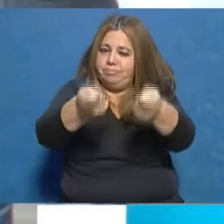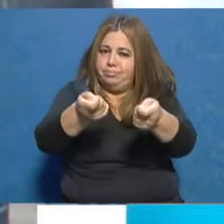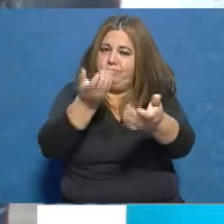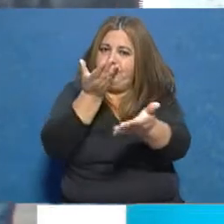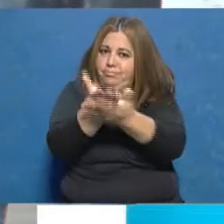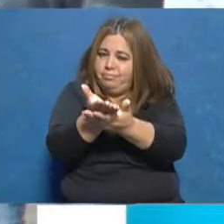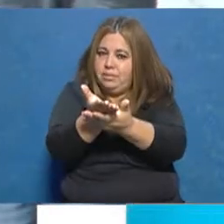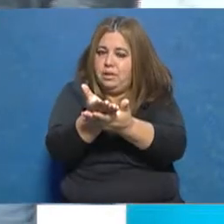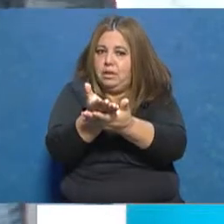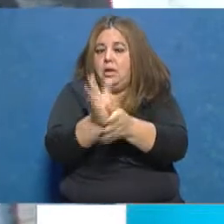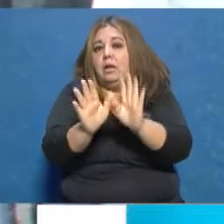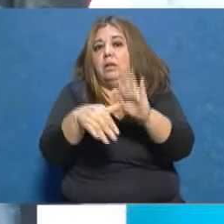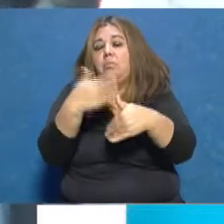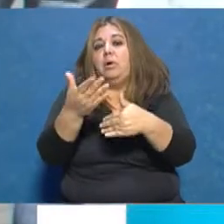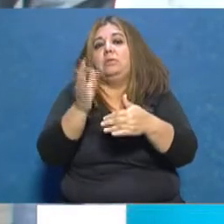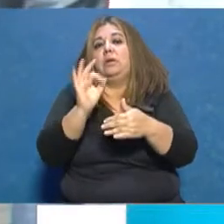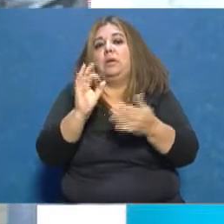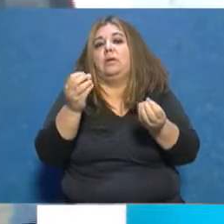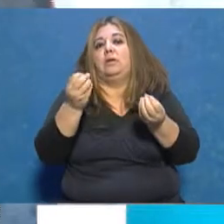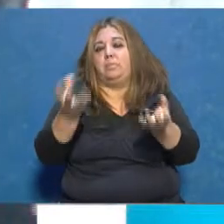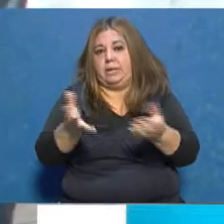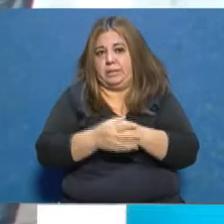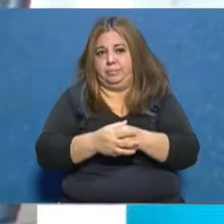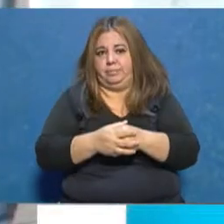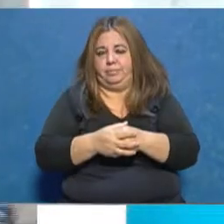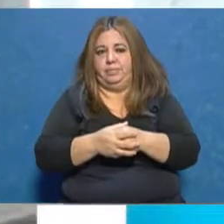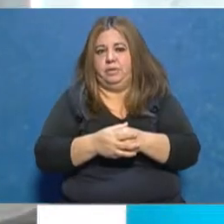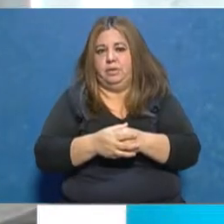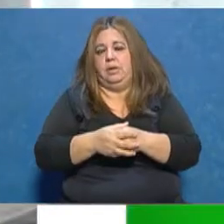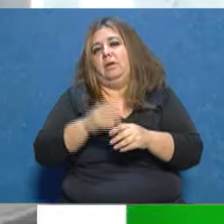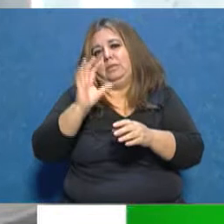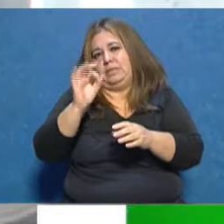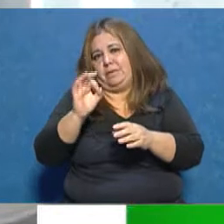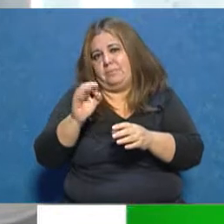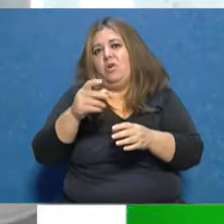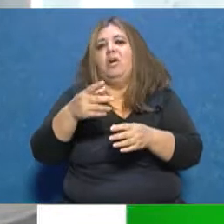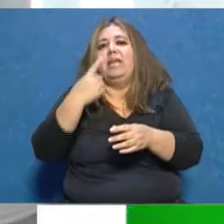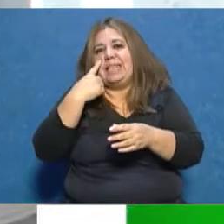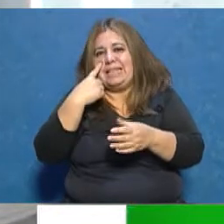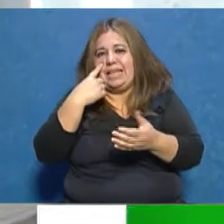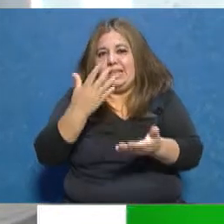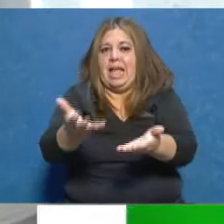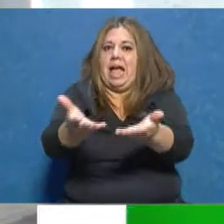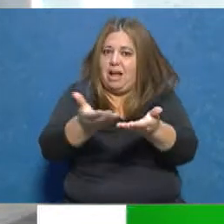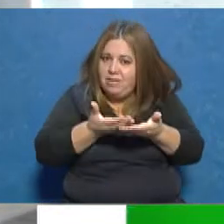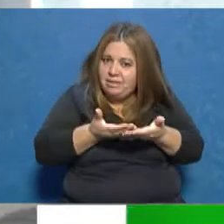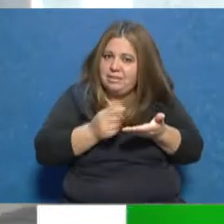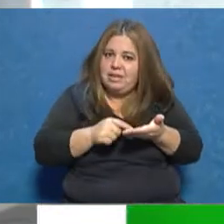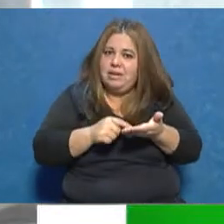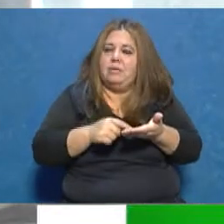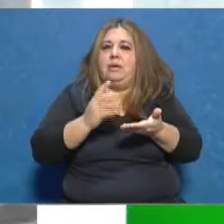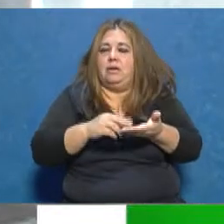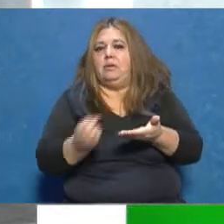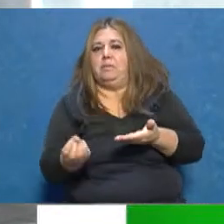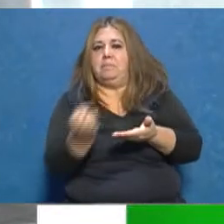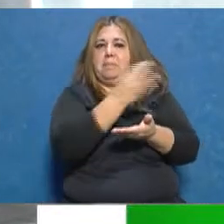la decisión, obviamente teniendo en cuenta que tiene que ser trasladada a la provincia y que tiene que haber una autorización por parte del